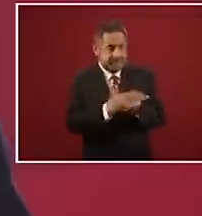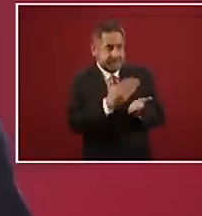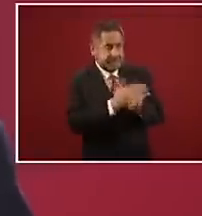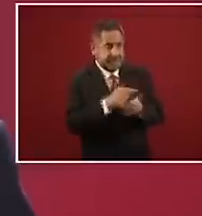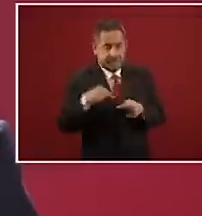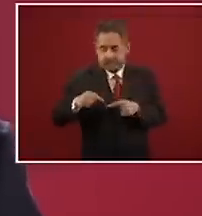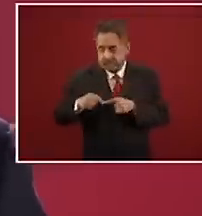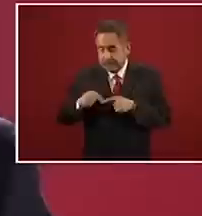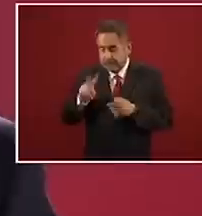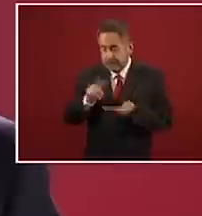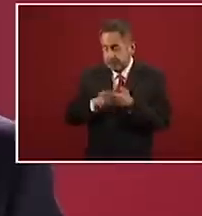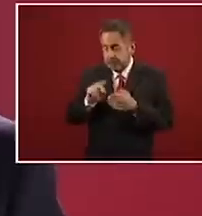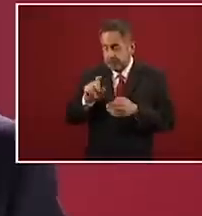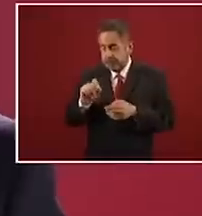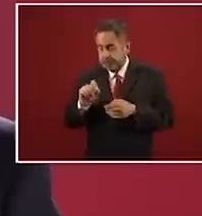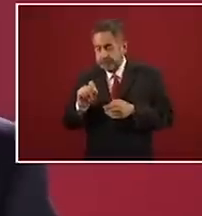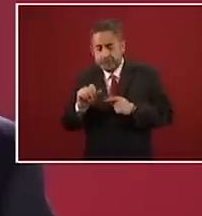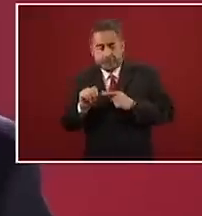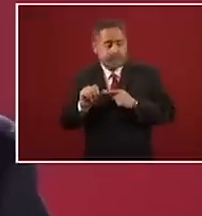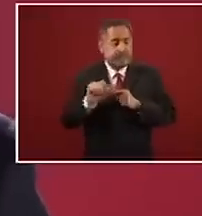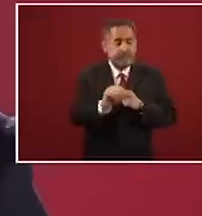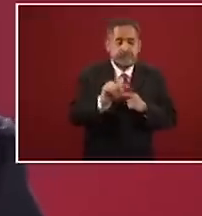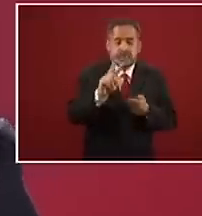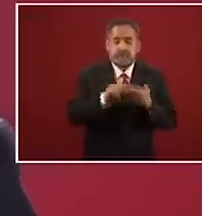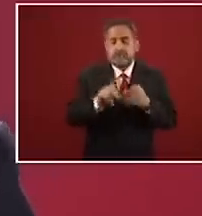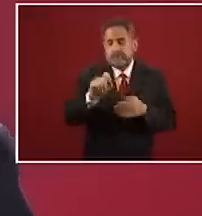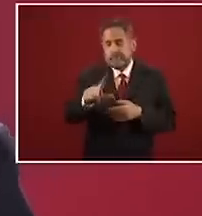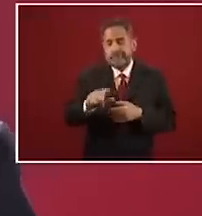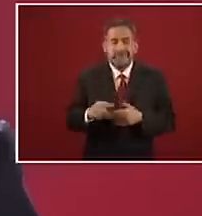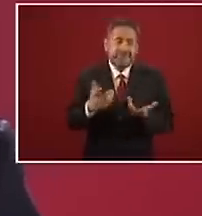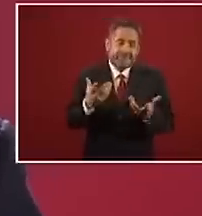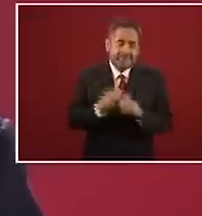de 2020 a 2027 de 2.724